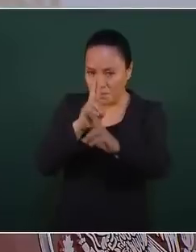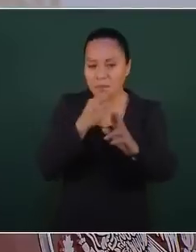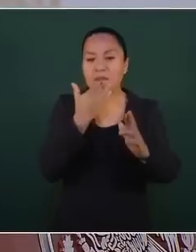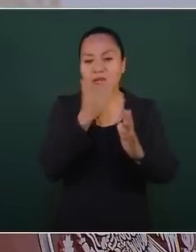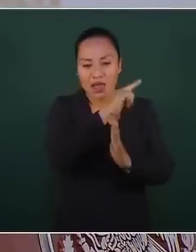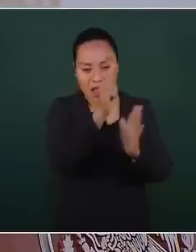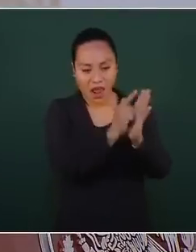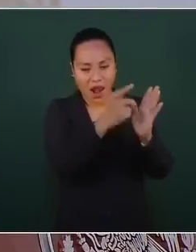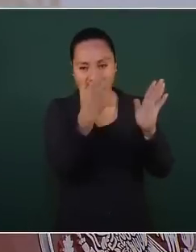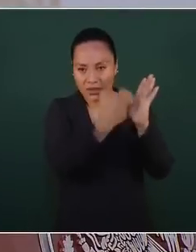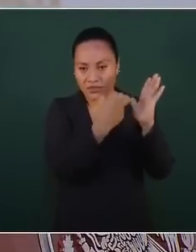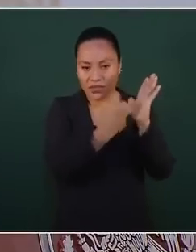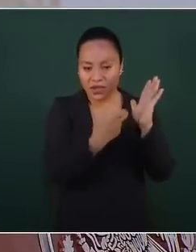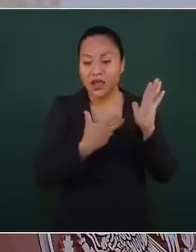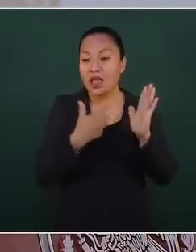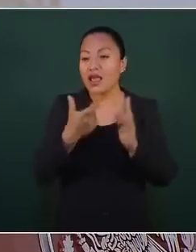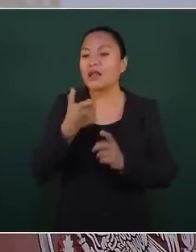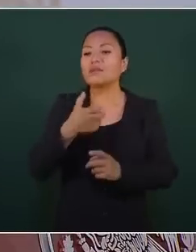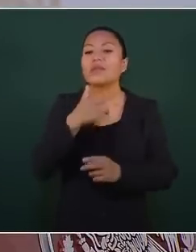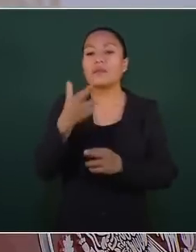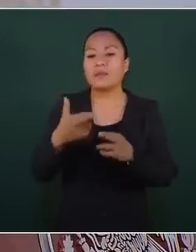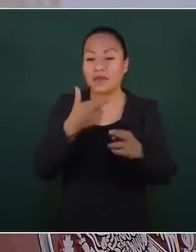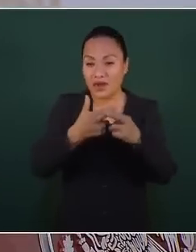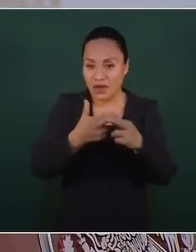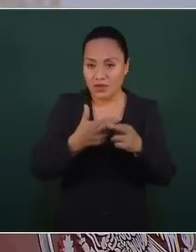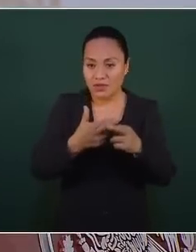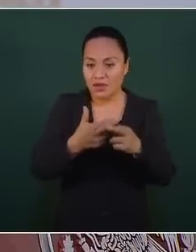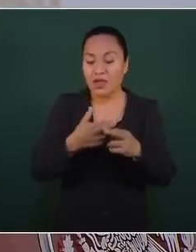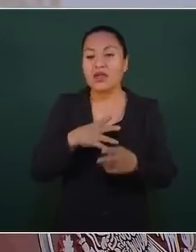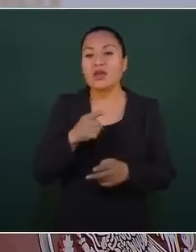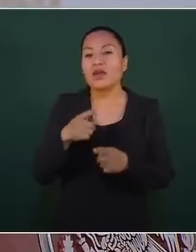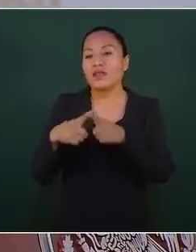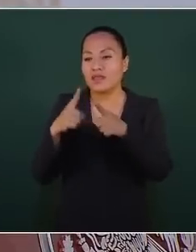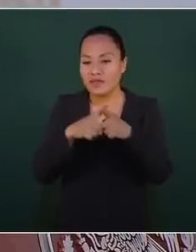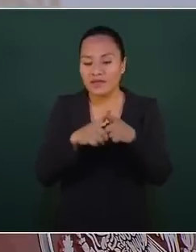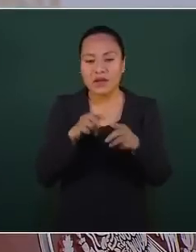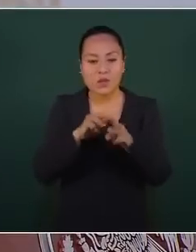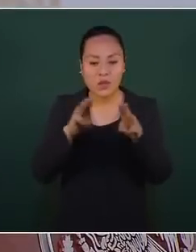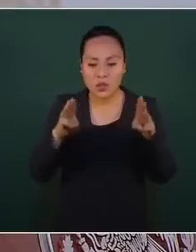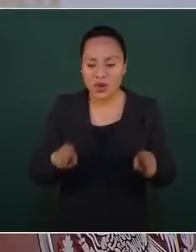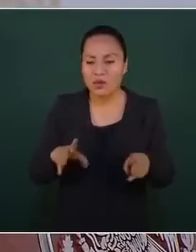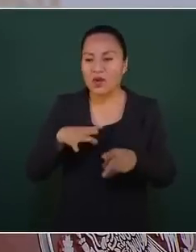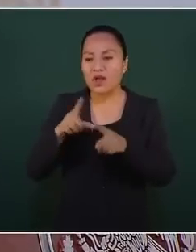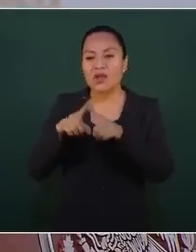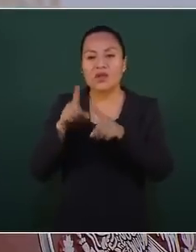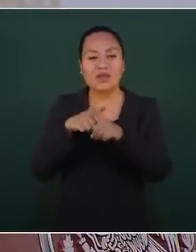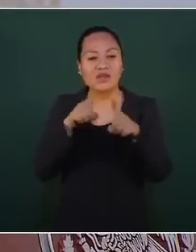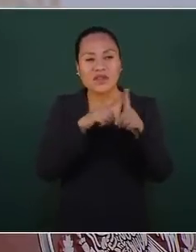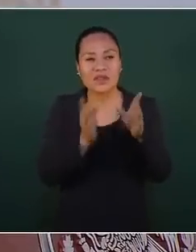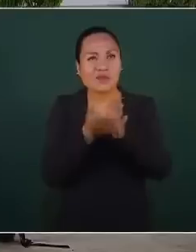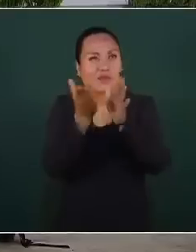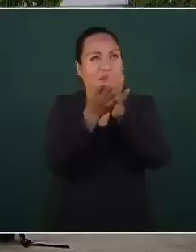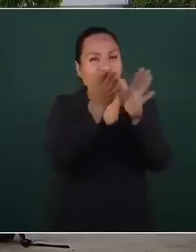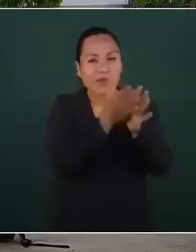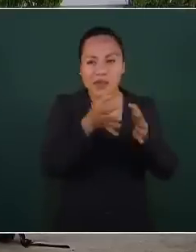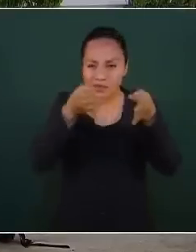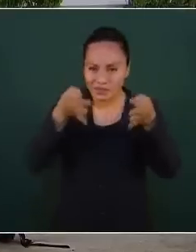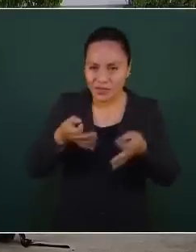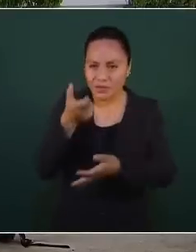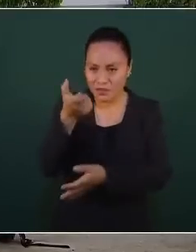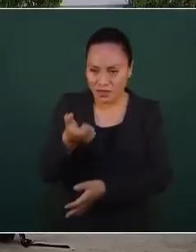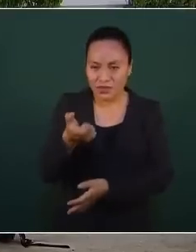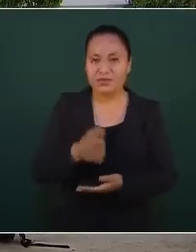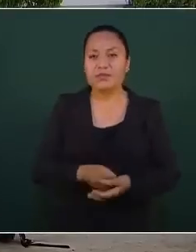promedios en cada región, en cada estado, tanto de enseres domésticos como de material para la construcción. Muchas gracias.